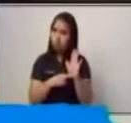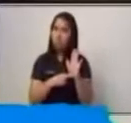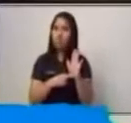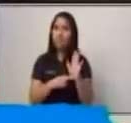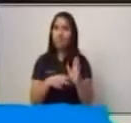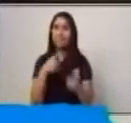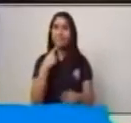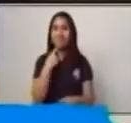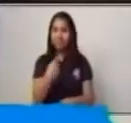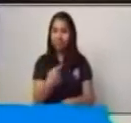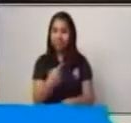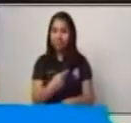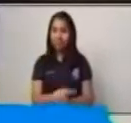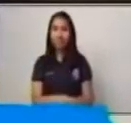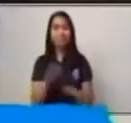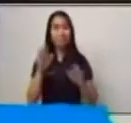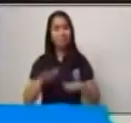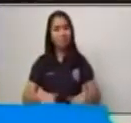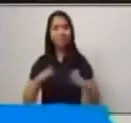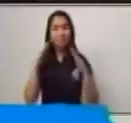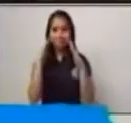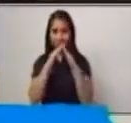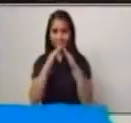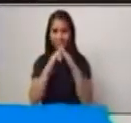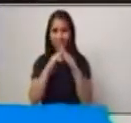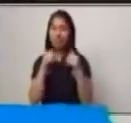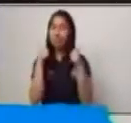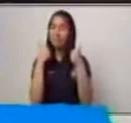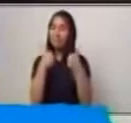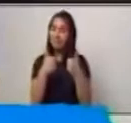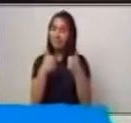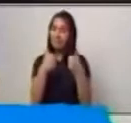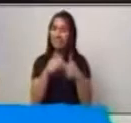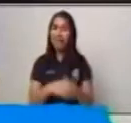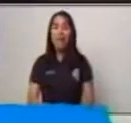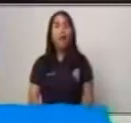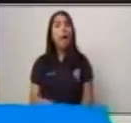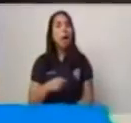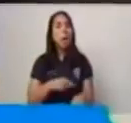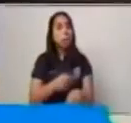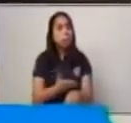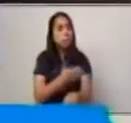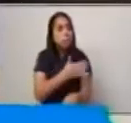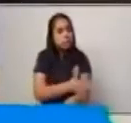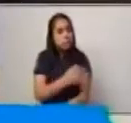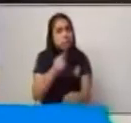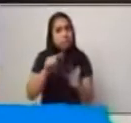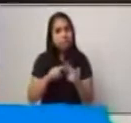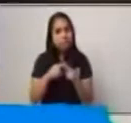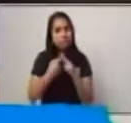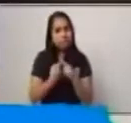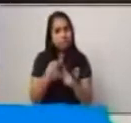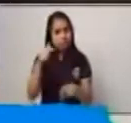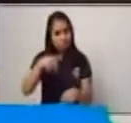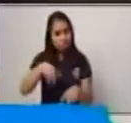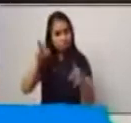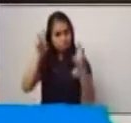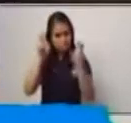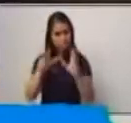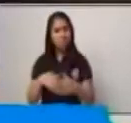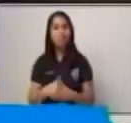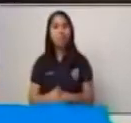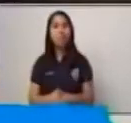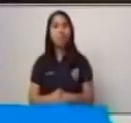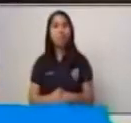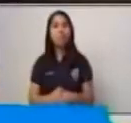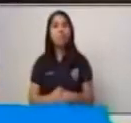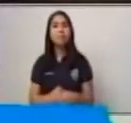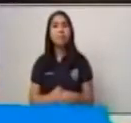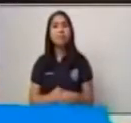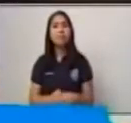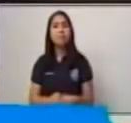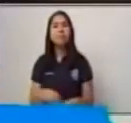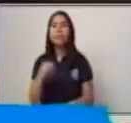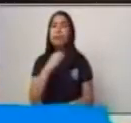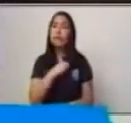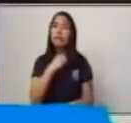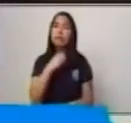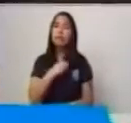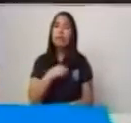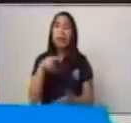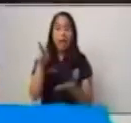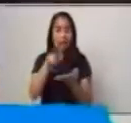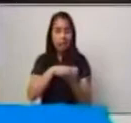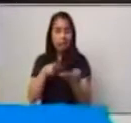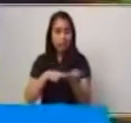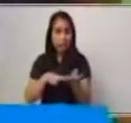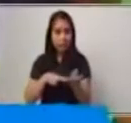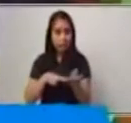casa. Muy bien, antes de empezar con el tema, quisiera leerte un